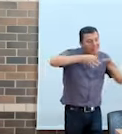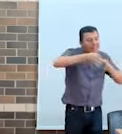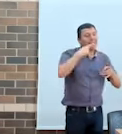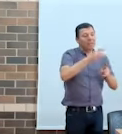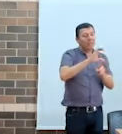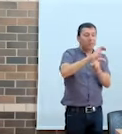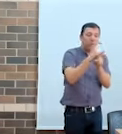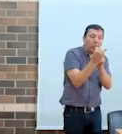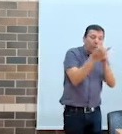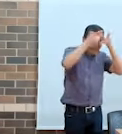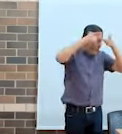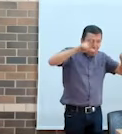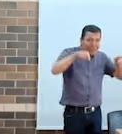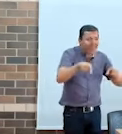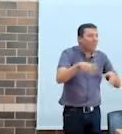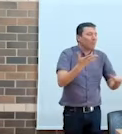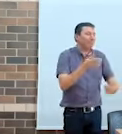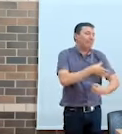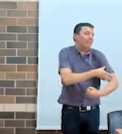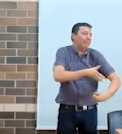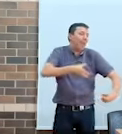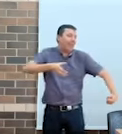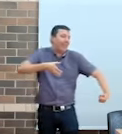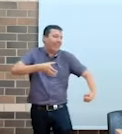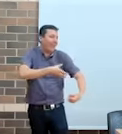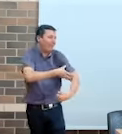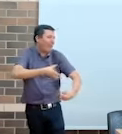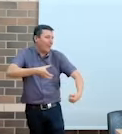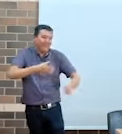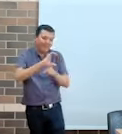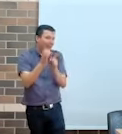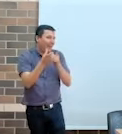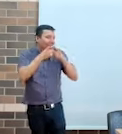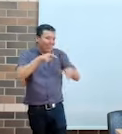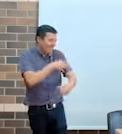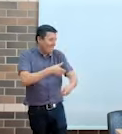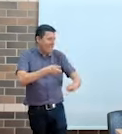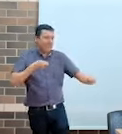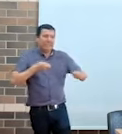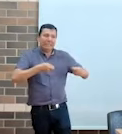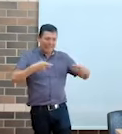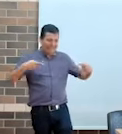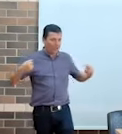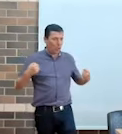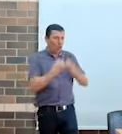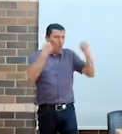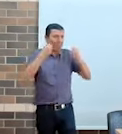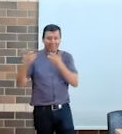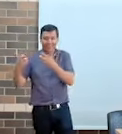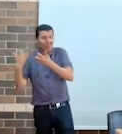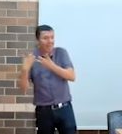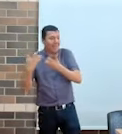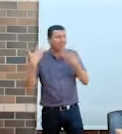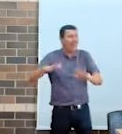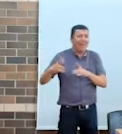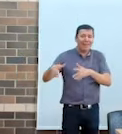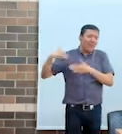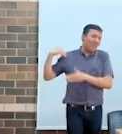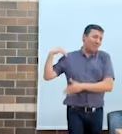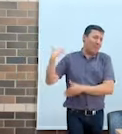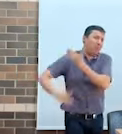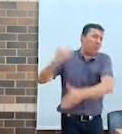lingüística y cultural de lo que hablaba Pierre Bourdieu habla sobre ese poder cultural y la hegemonía que